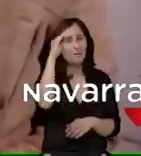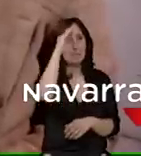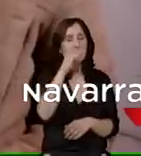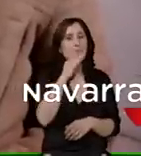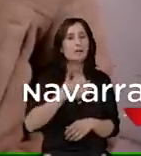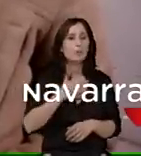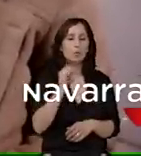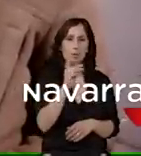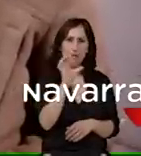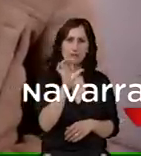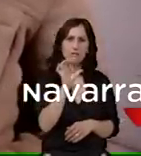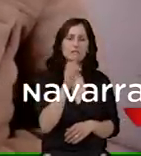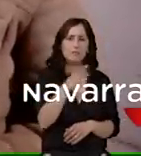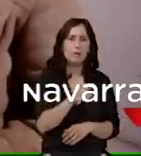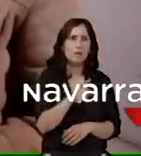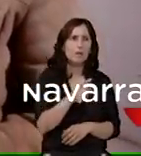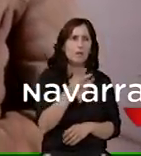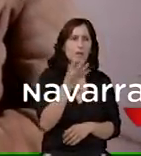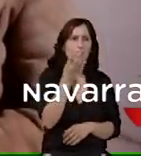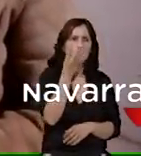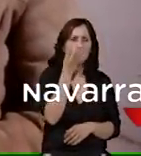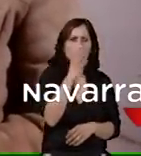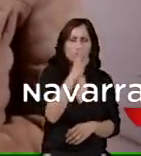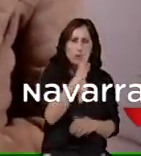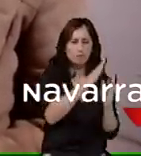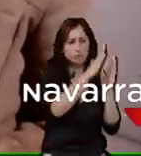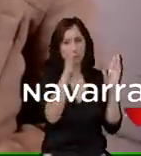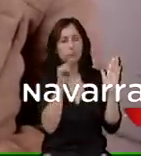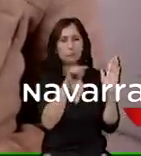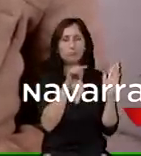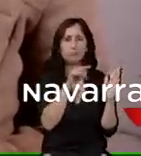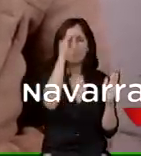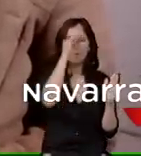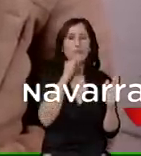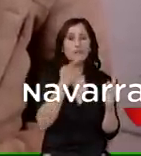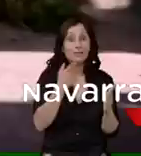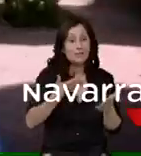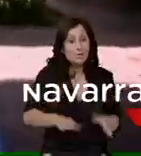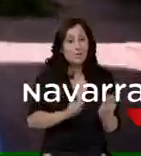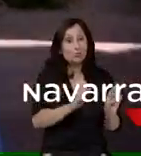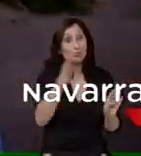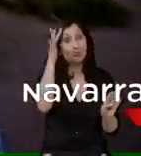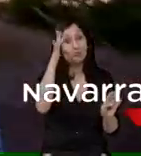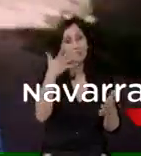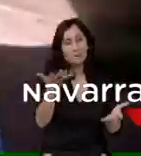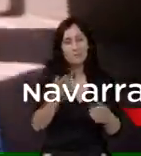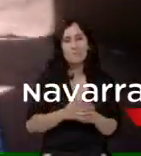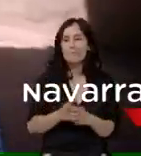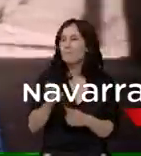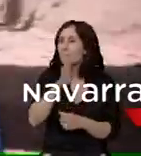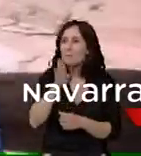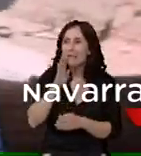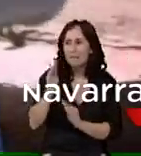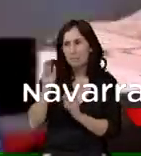mucho tiempo. No sé si fue cuatro o cinco años. Y pues le hacía ilusión que un hijo suyo fuese Judas. ¿Y tu madre lo llevará